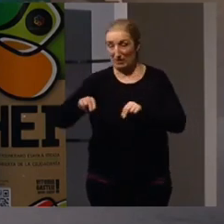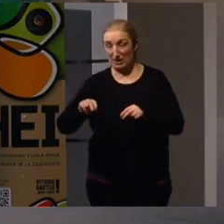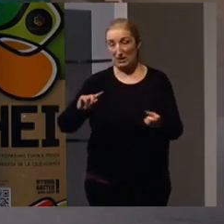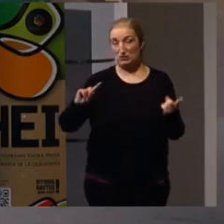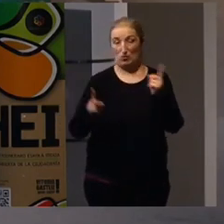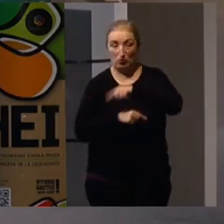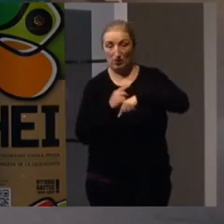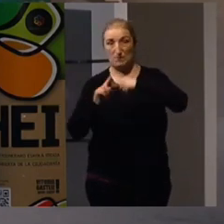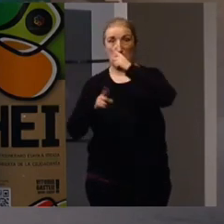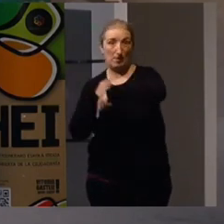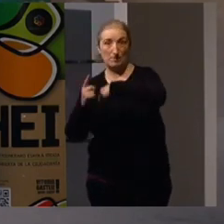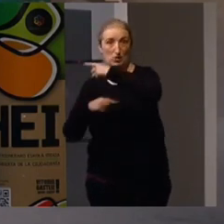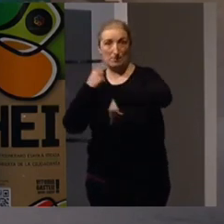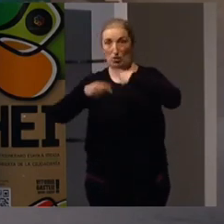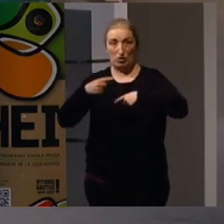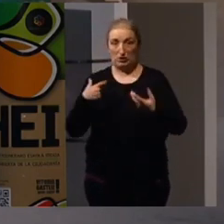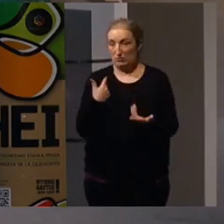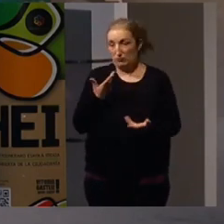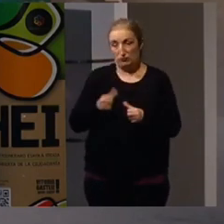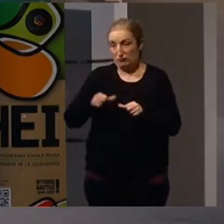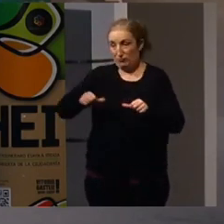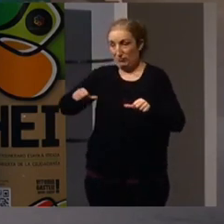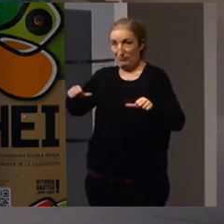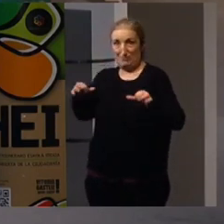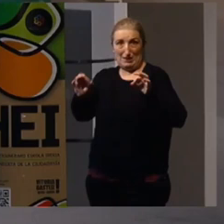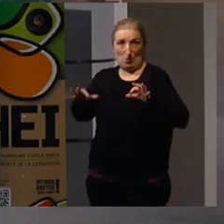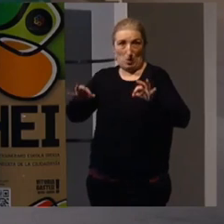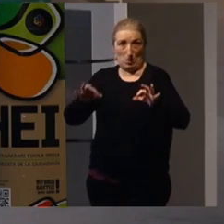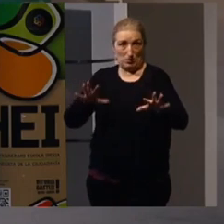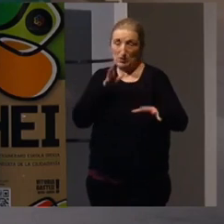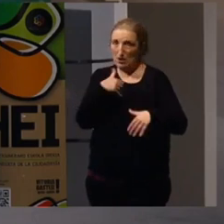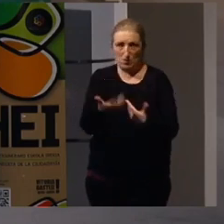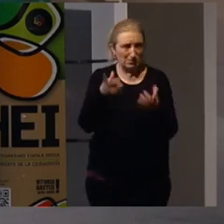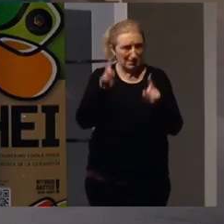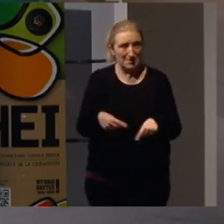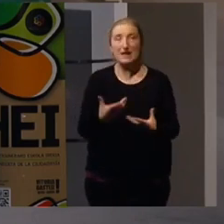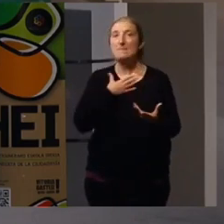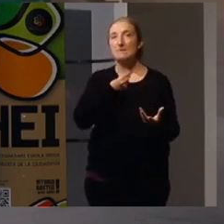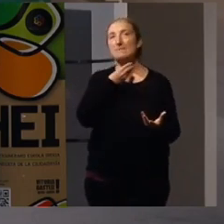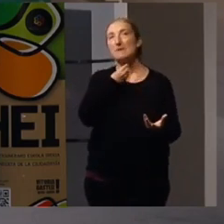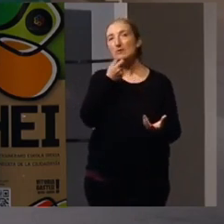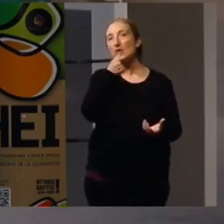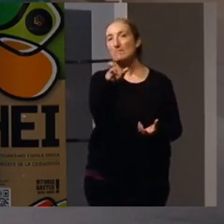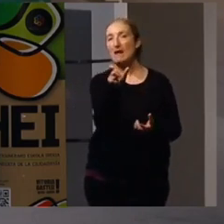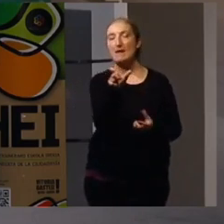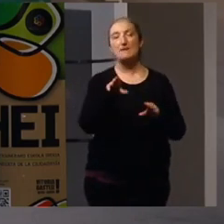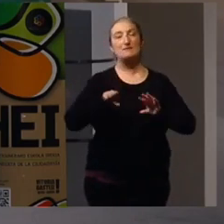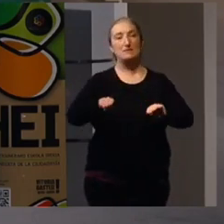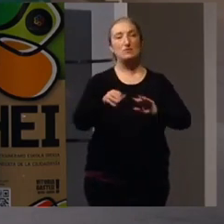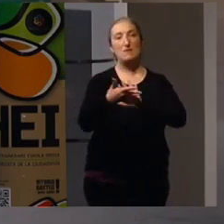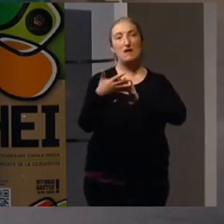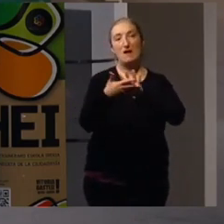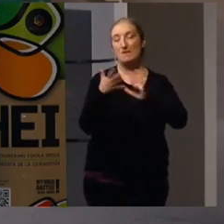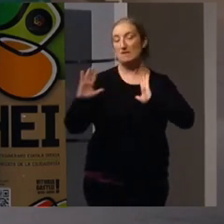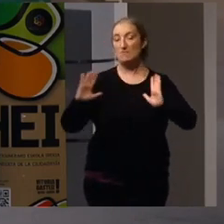viene otro, ¿vale? Ha pasado toda la vida, pasará. Y me gusta esta palabra que se usa como para